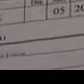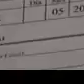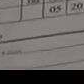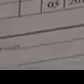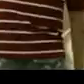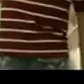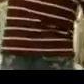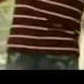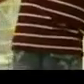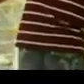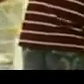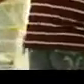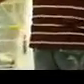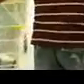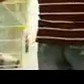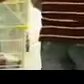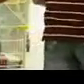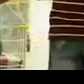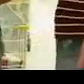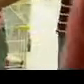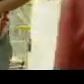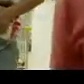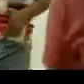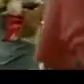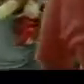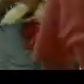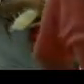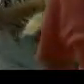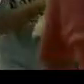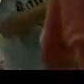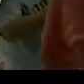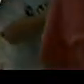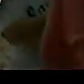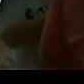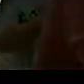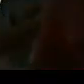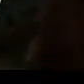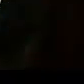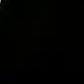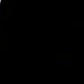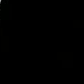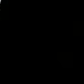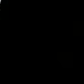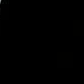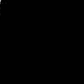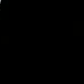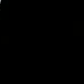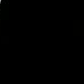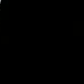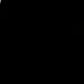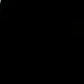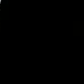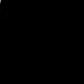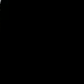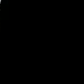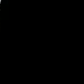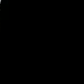que garantizan la atención de las necesidades del pueblo venezolano. Banco Central de Venezuela.